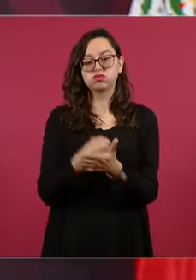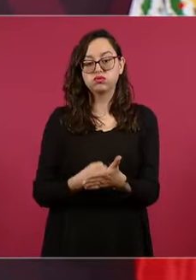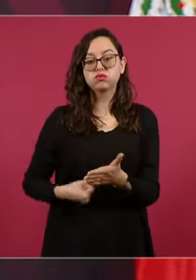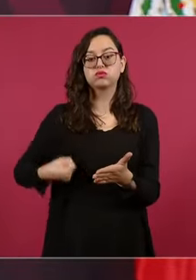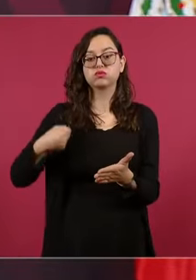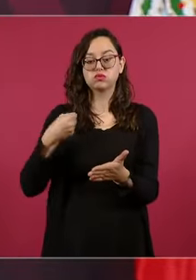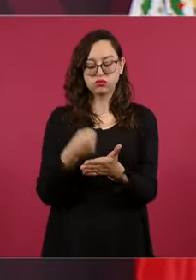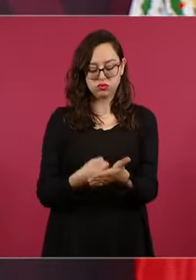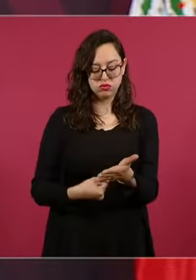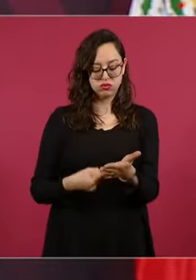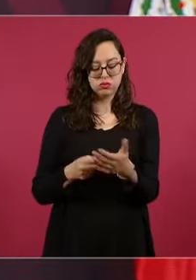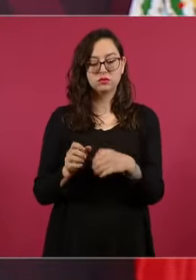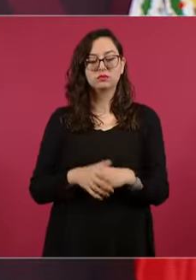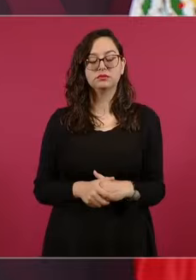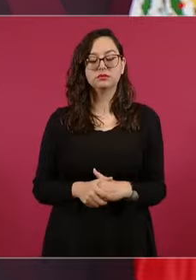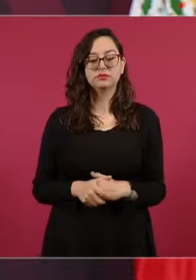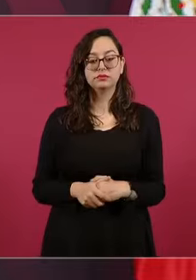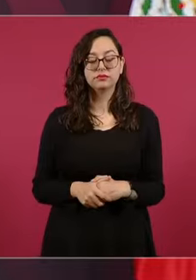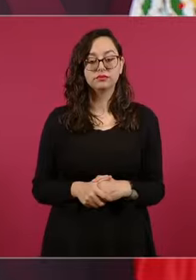Volvemos a lo mismo.